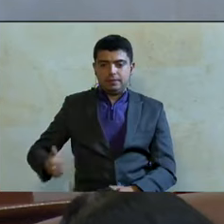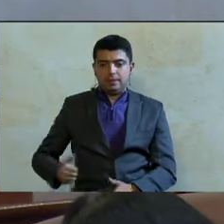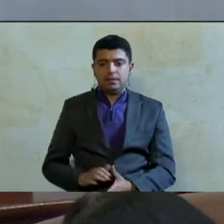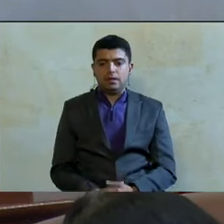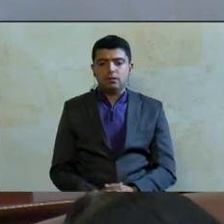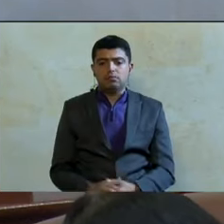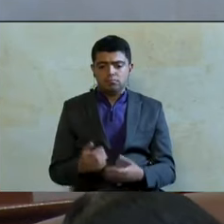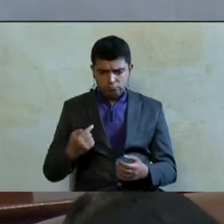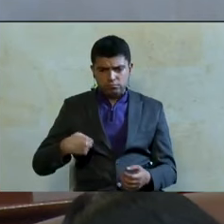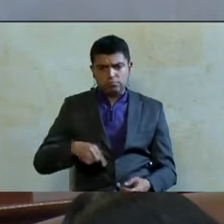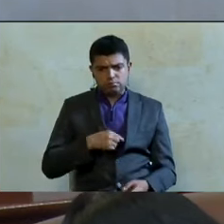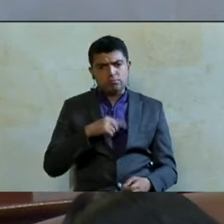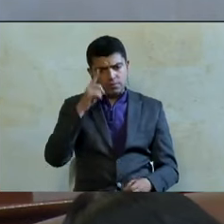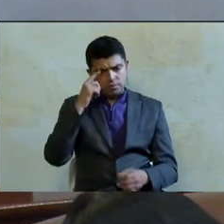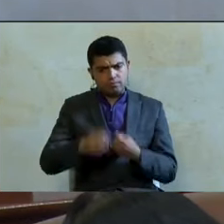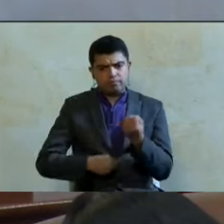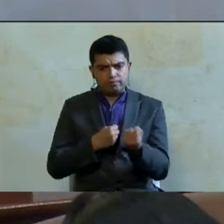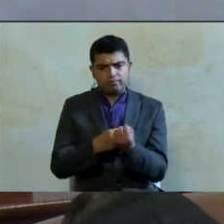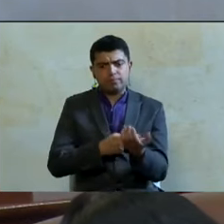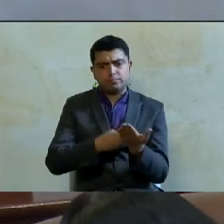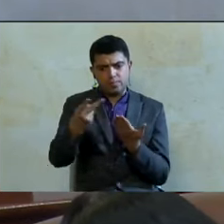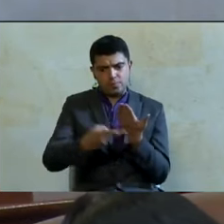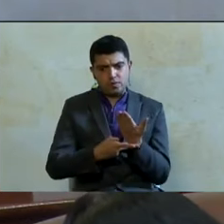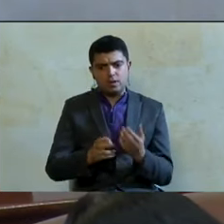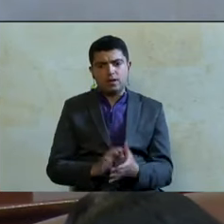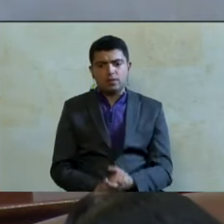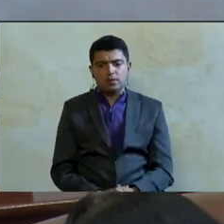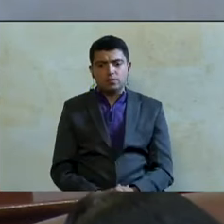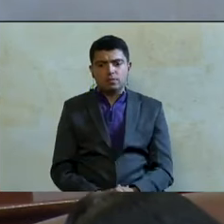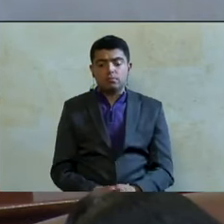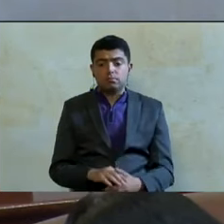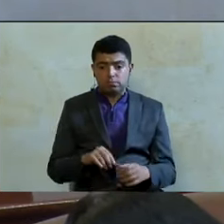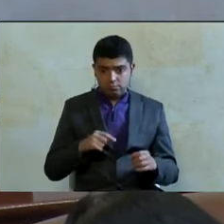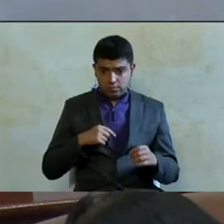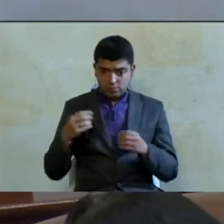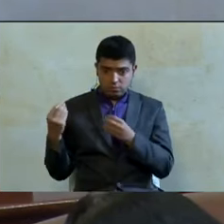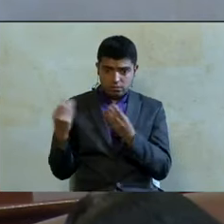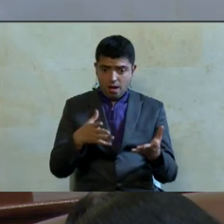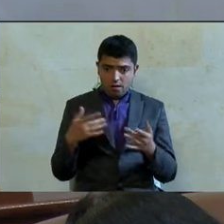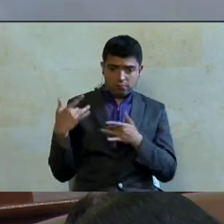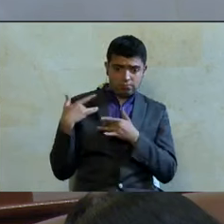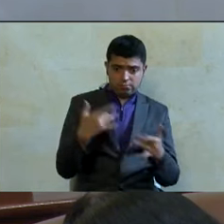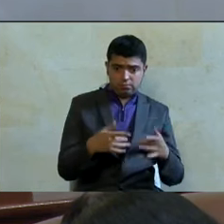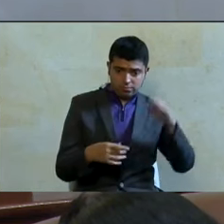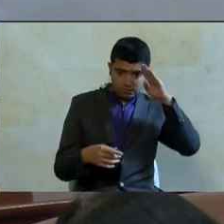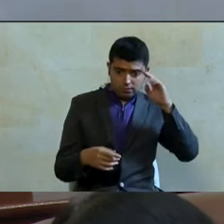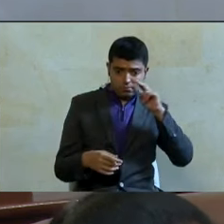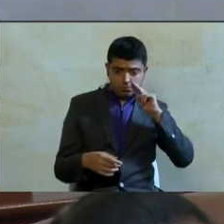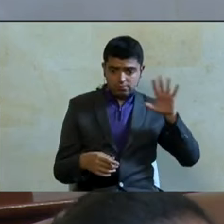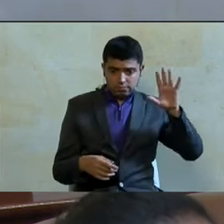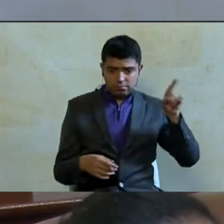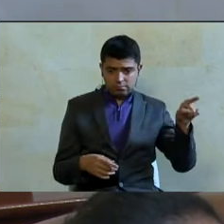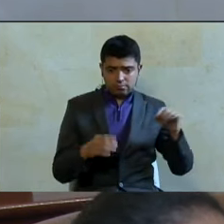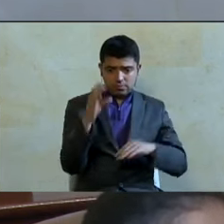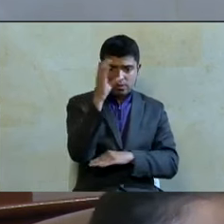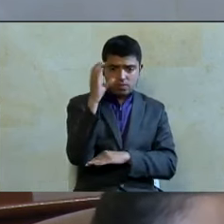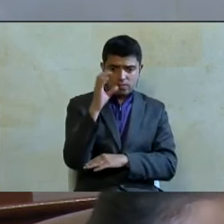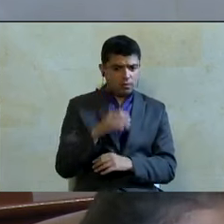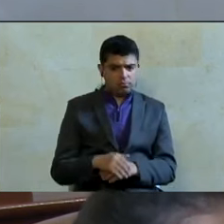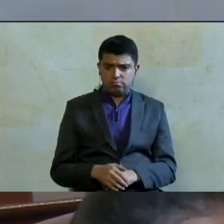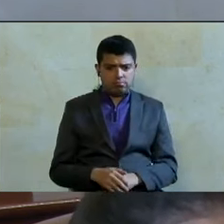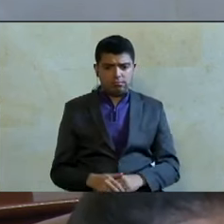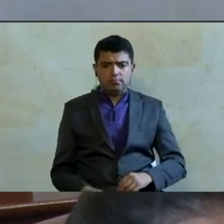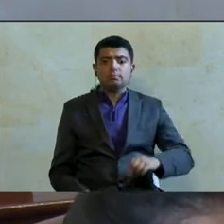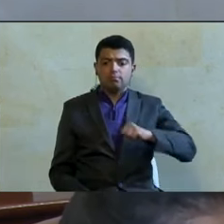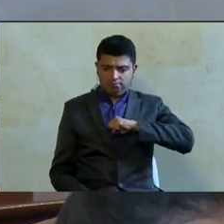una dádiva para los policías de Colombia esto es un derecho adquirido Y por supuesto que estaremos